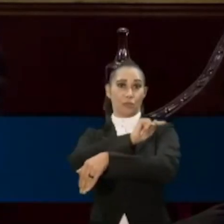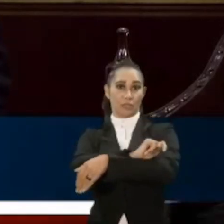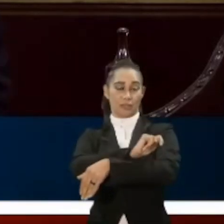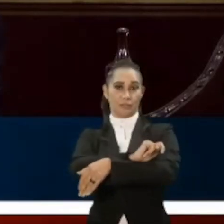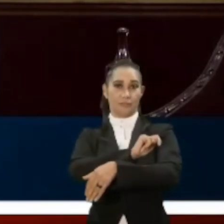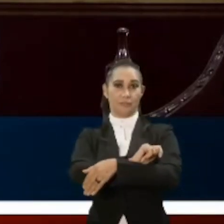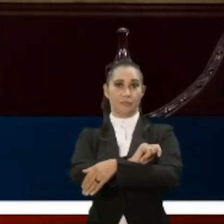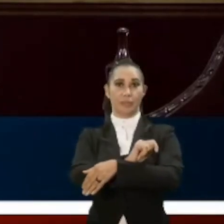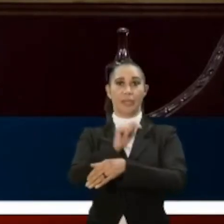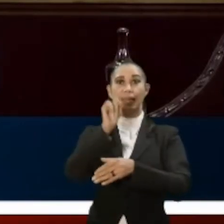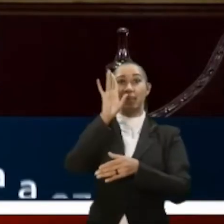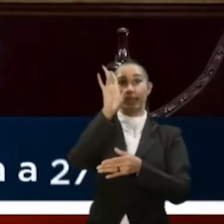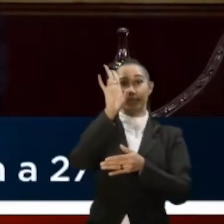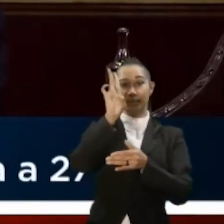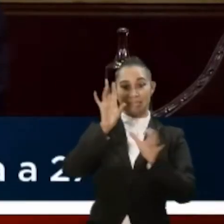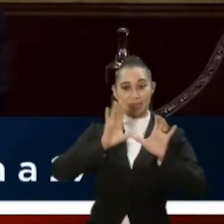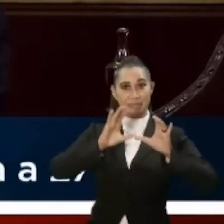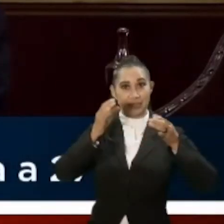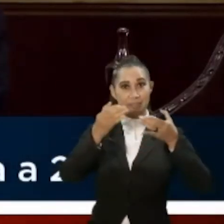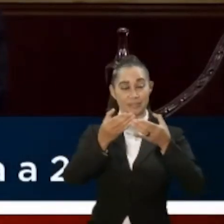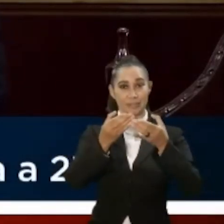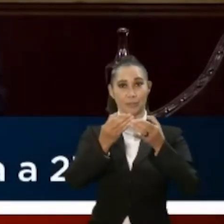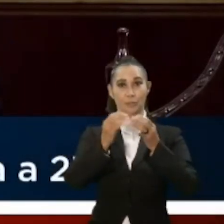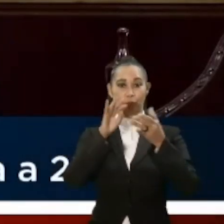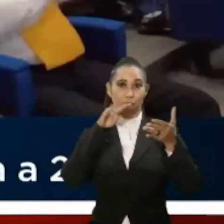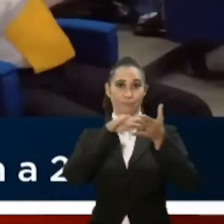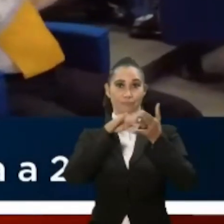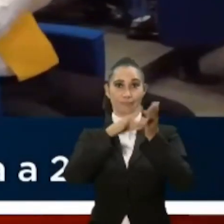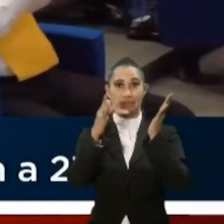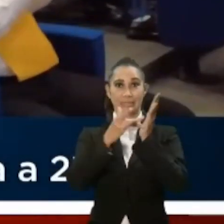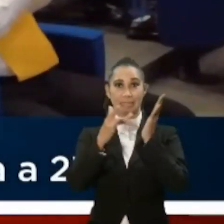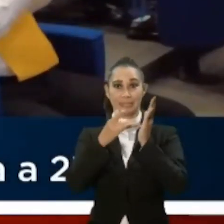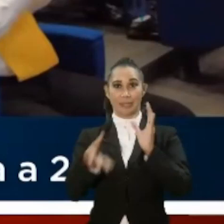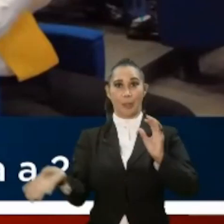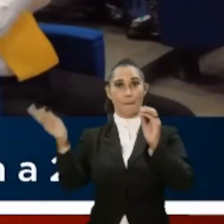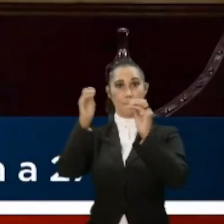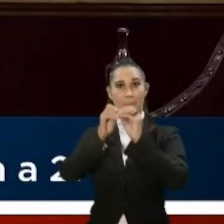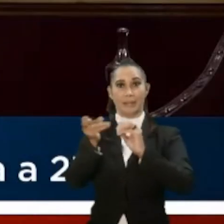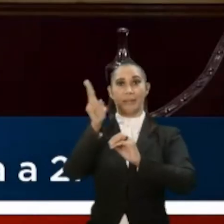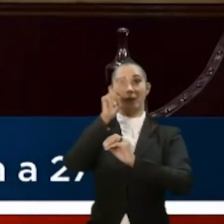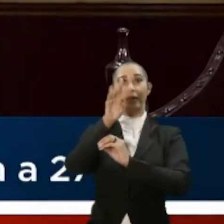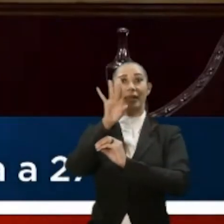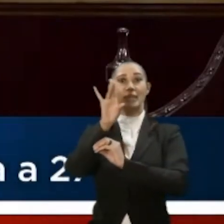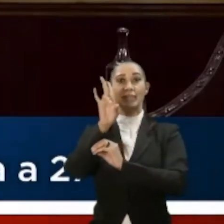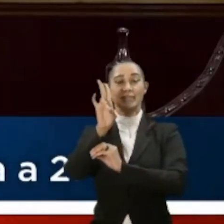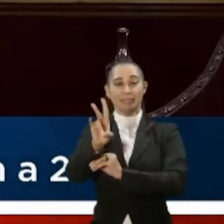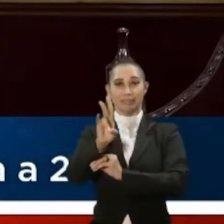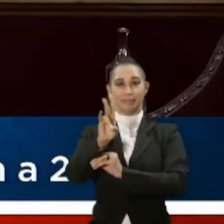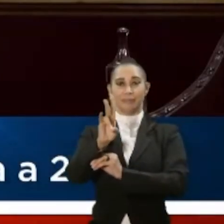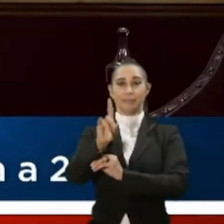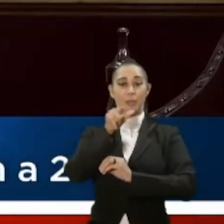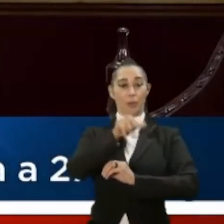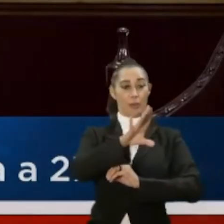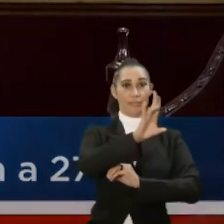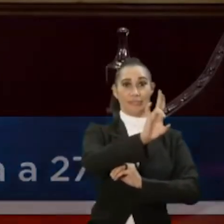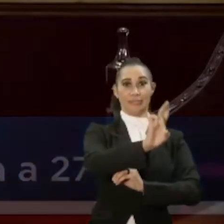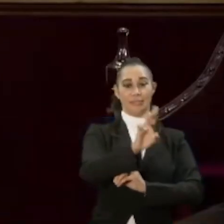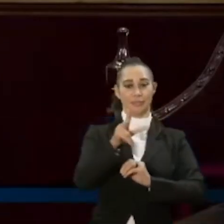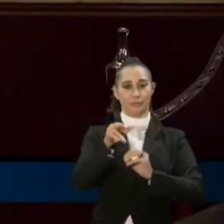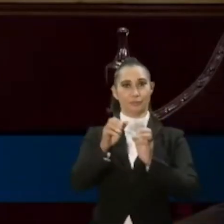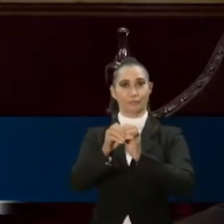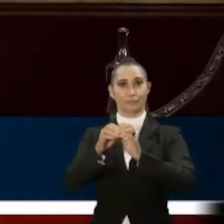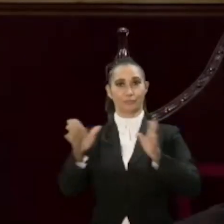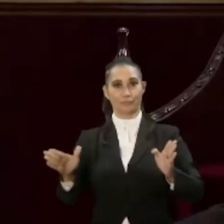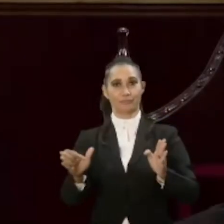tener 7 centros de formación técnica a 27, de los cuales 7 fueron